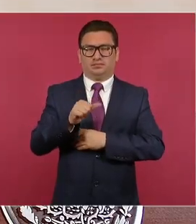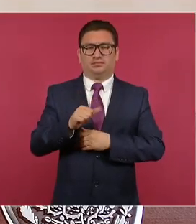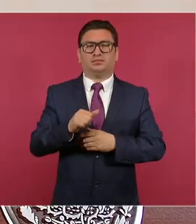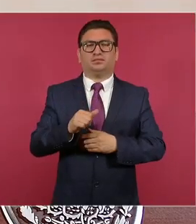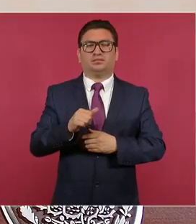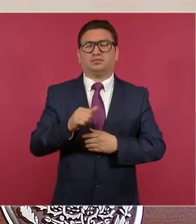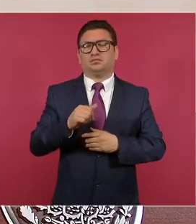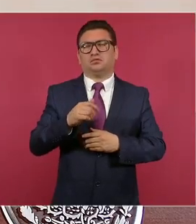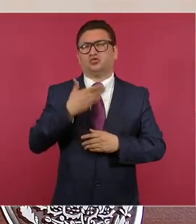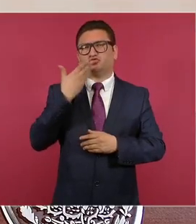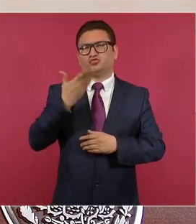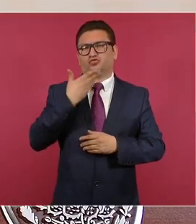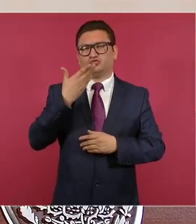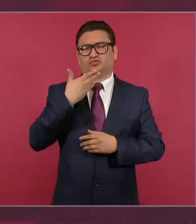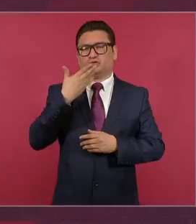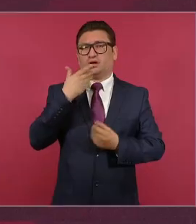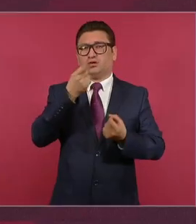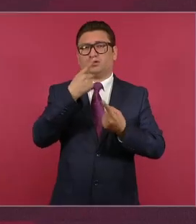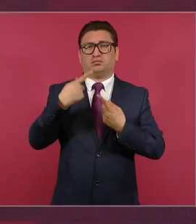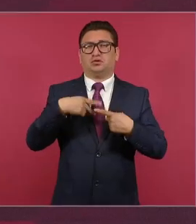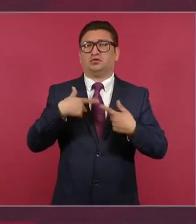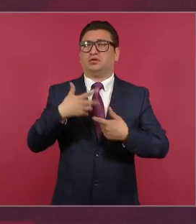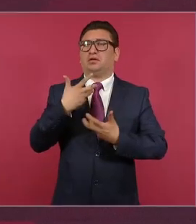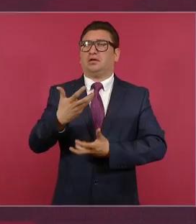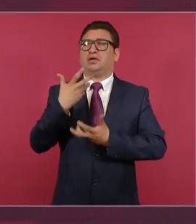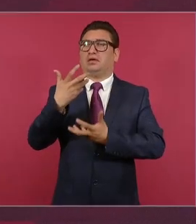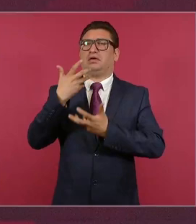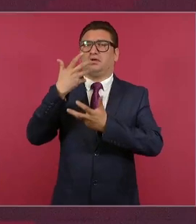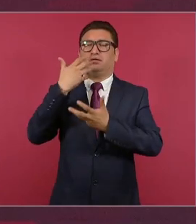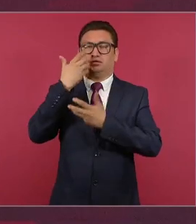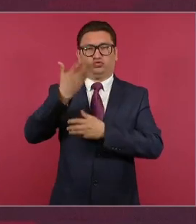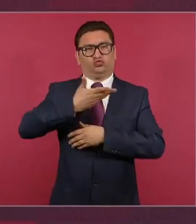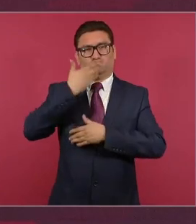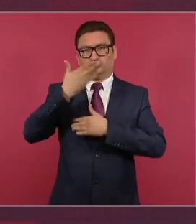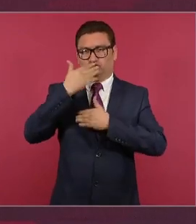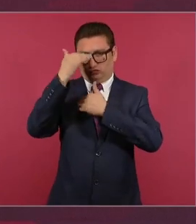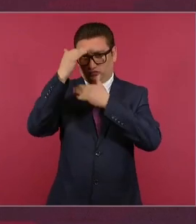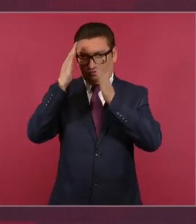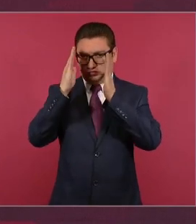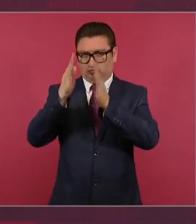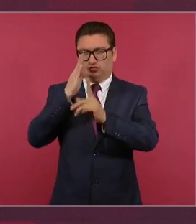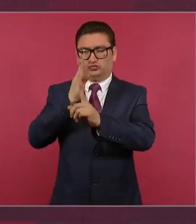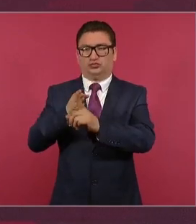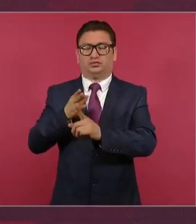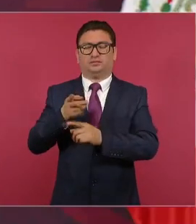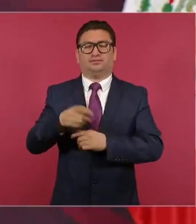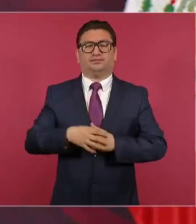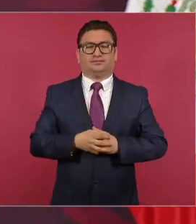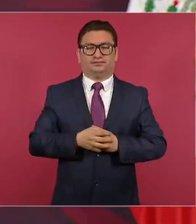Por lo general, aspiracionistas y muy conservadores,